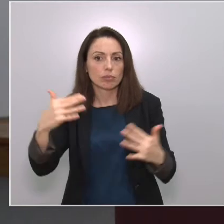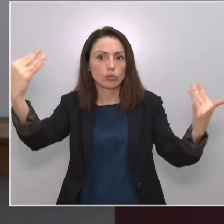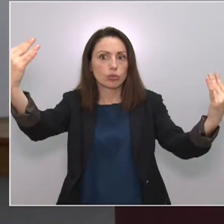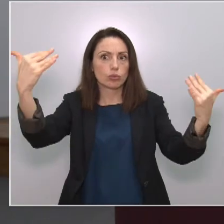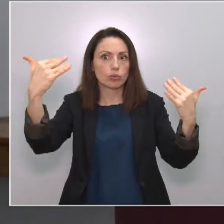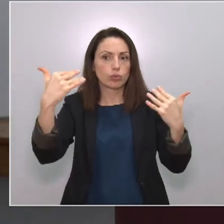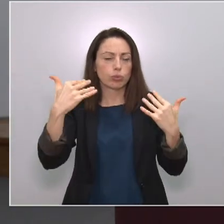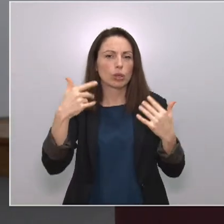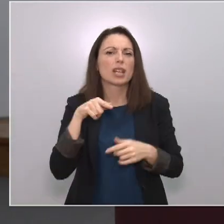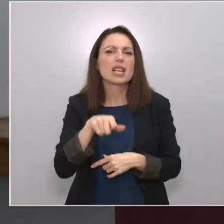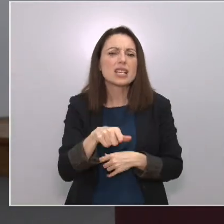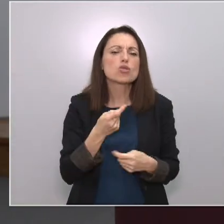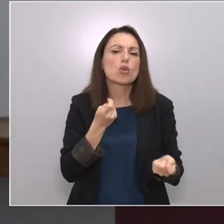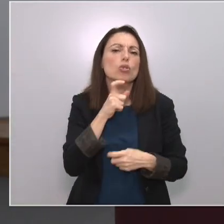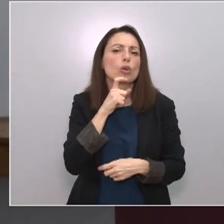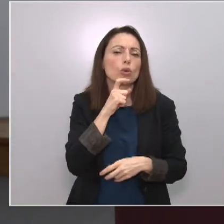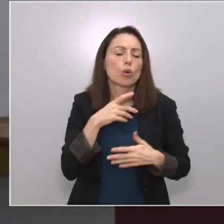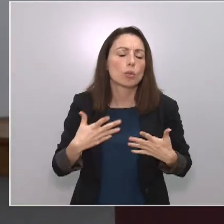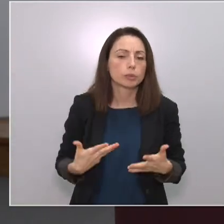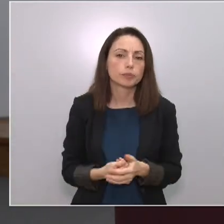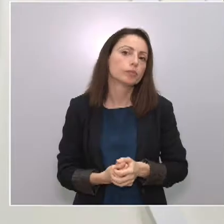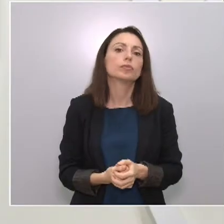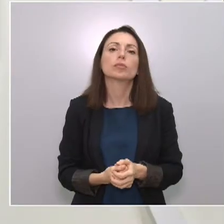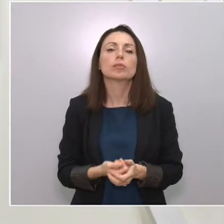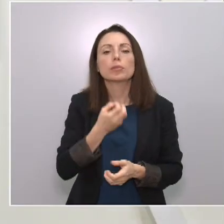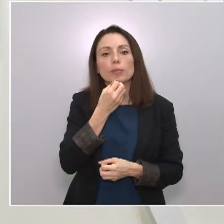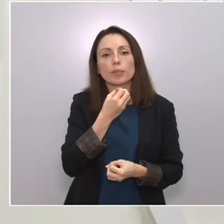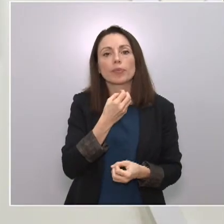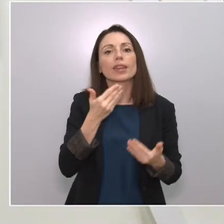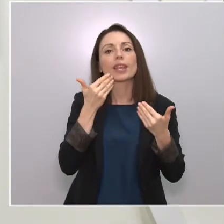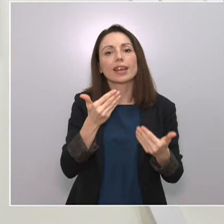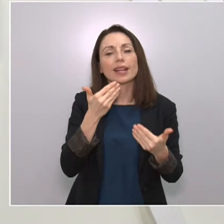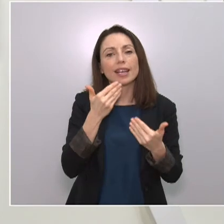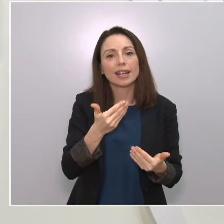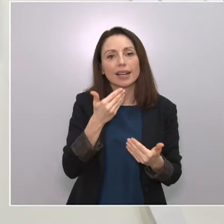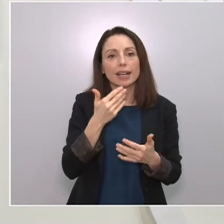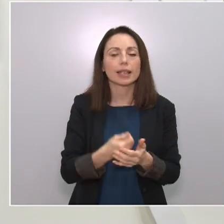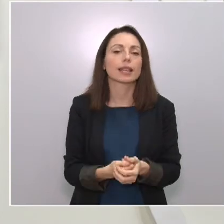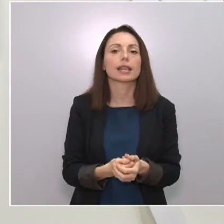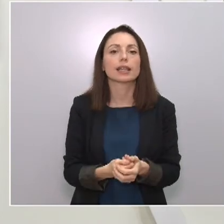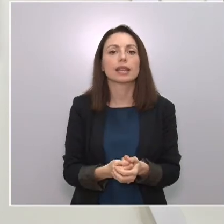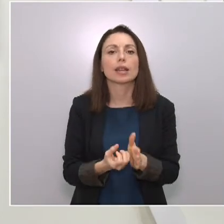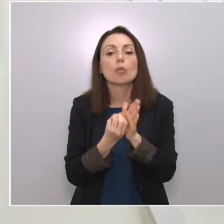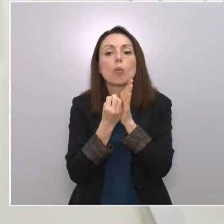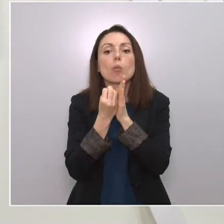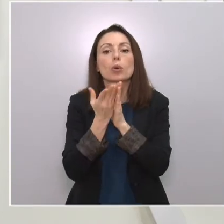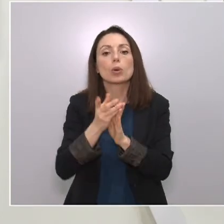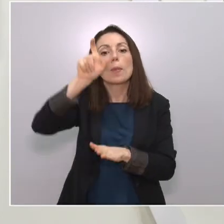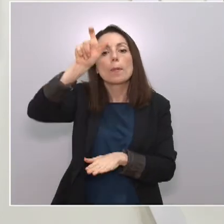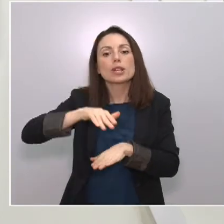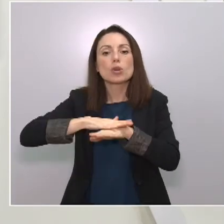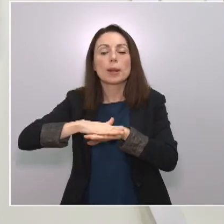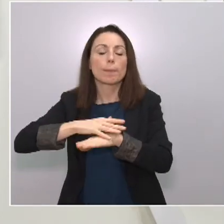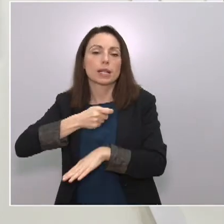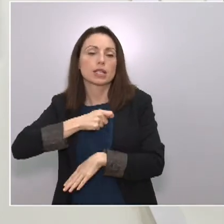autónomas. ¿Cómo se ha establecido eso? ¿Qué es lo que hay? Bueno, muchas gracias, Javier. Respecto a las declaraciones de los ministros del